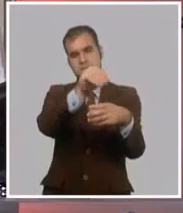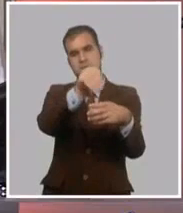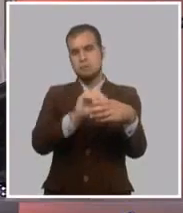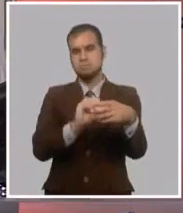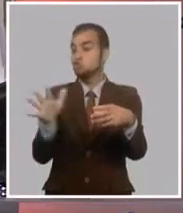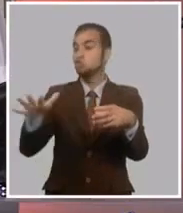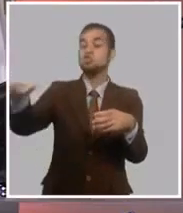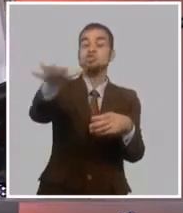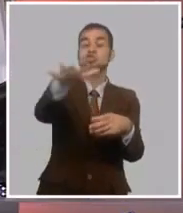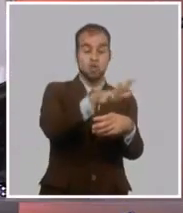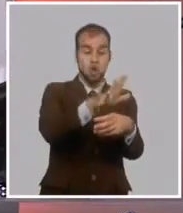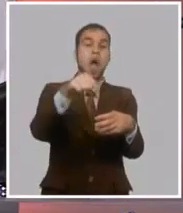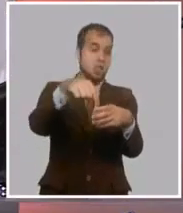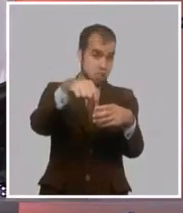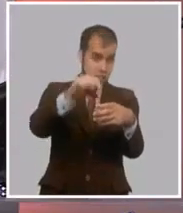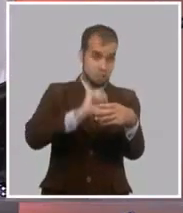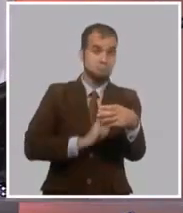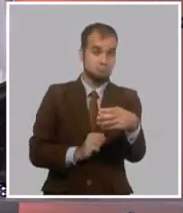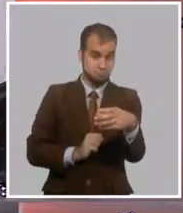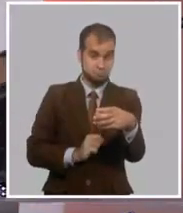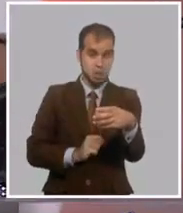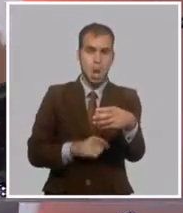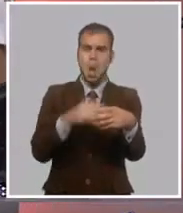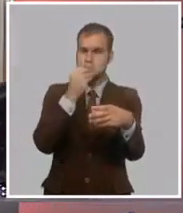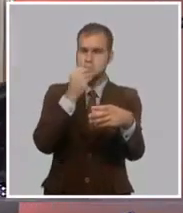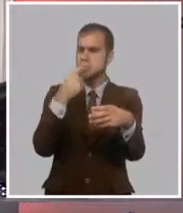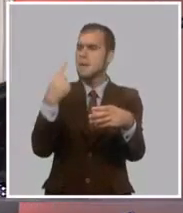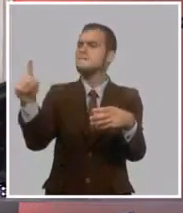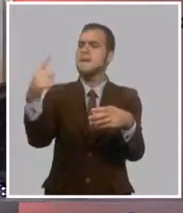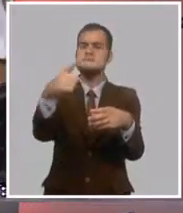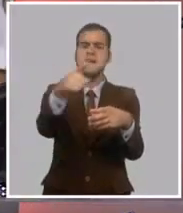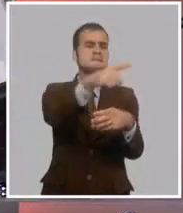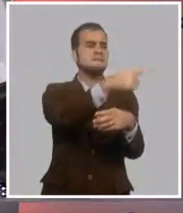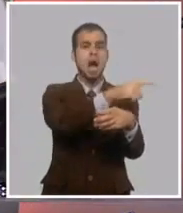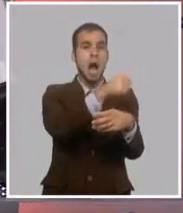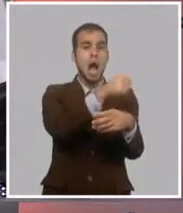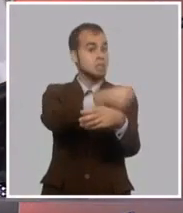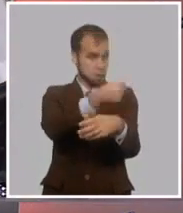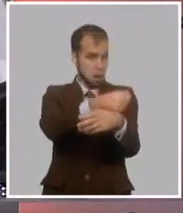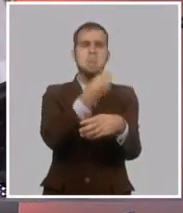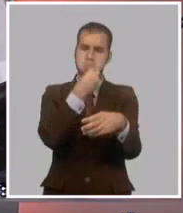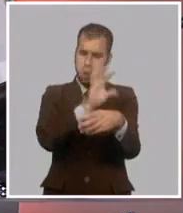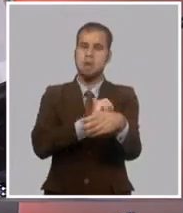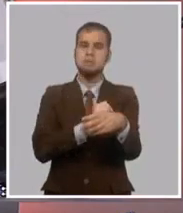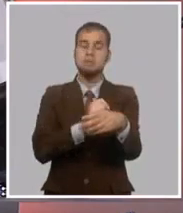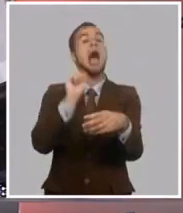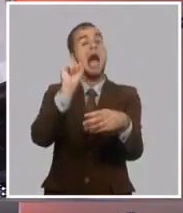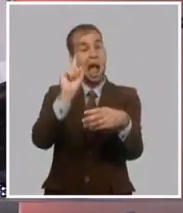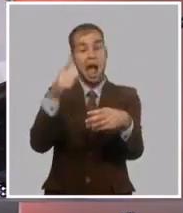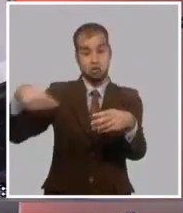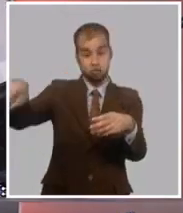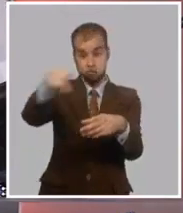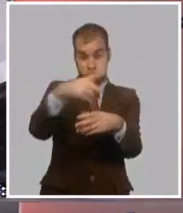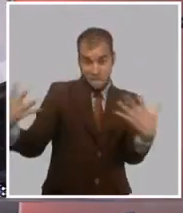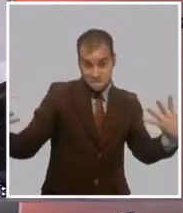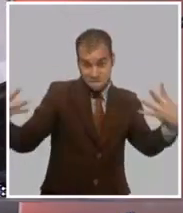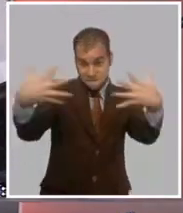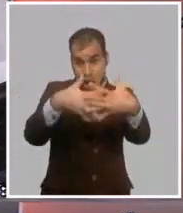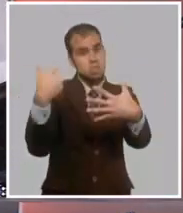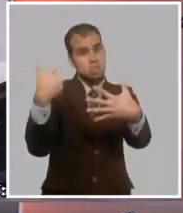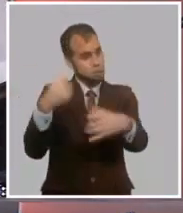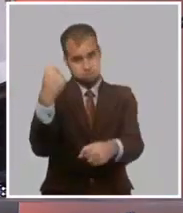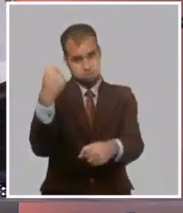representados, de manera que pueden trabajar por sí mismos y pueden y deben trabajar en conjunto. Yo creo que ahí está